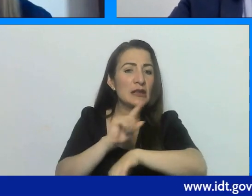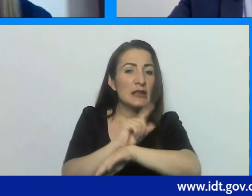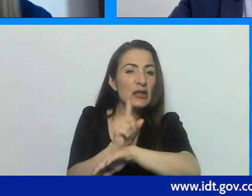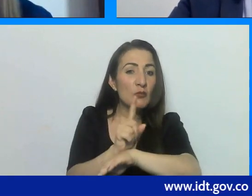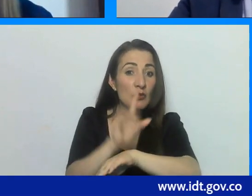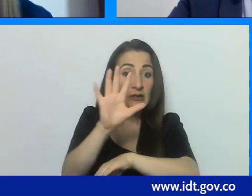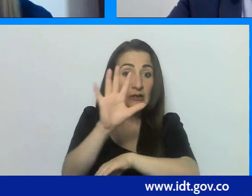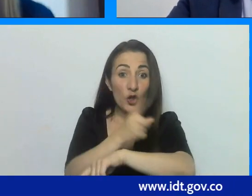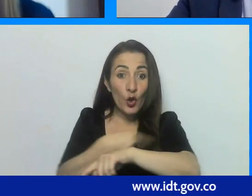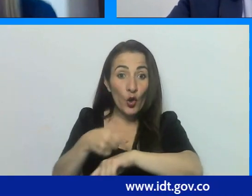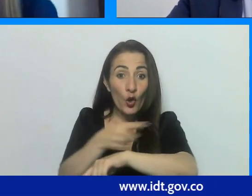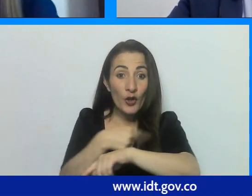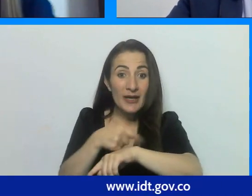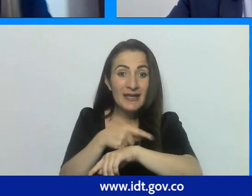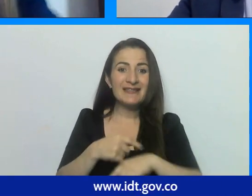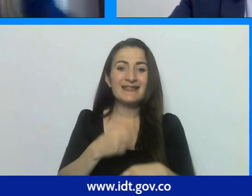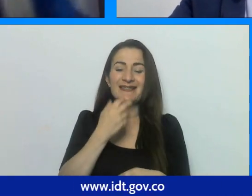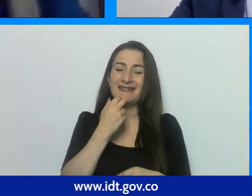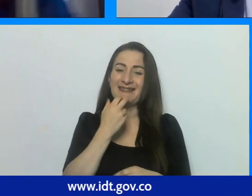que me dijiste que son?